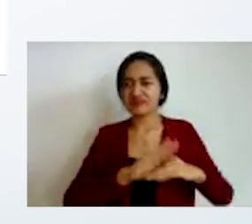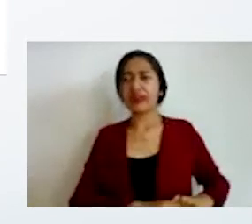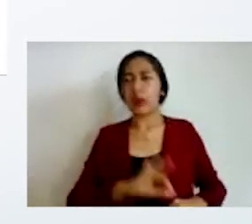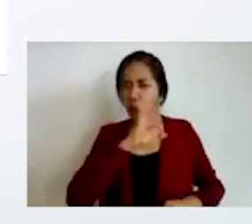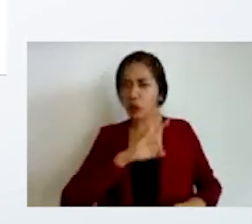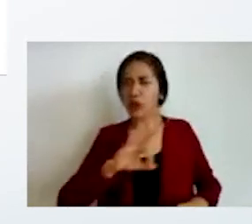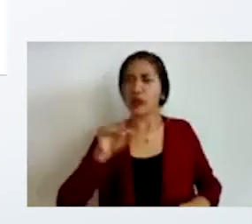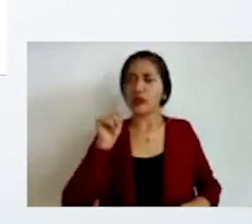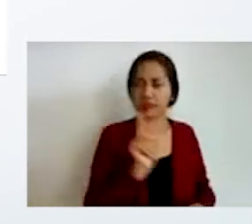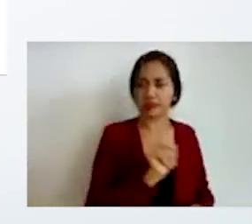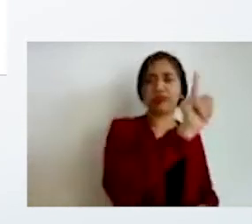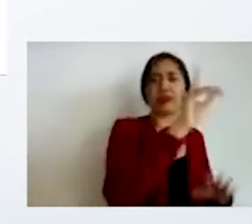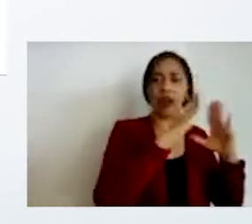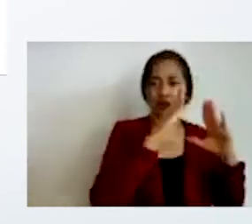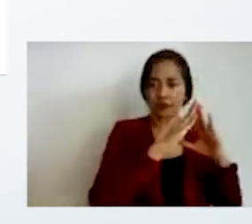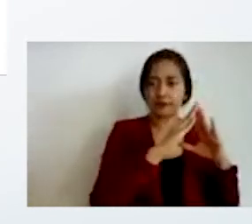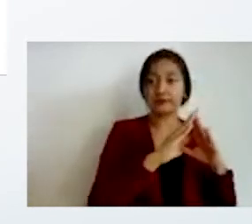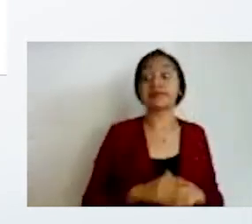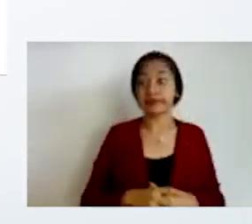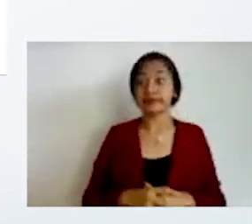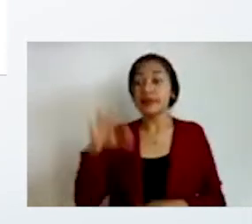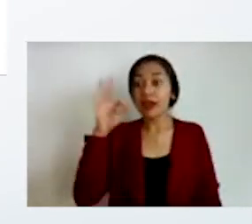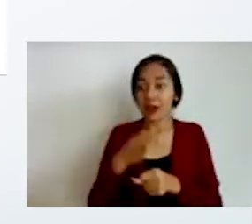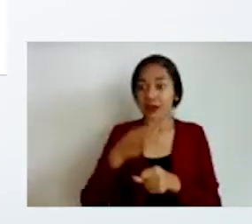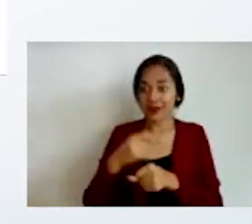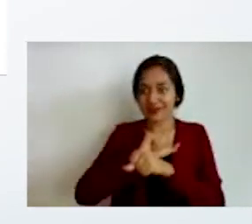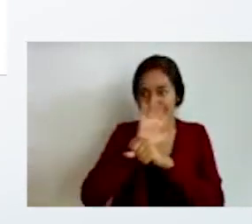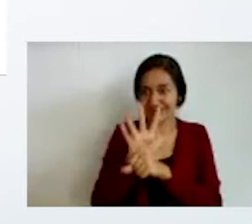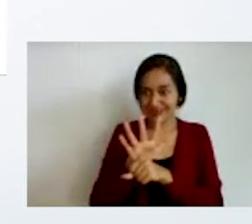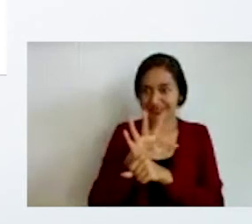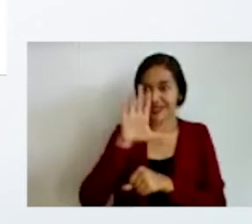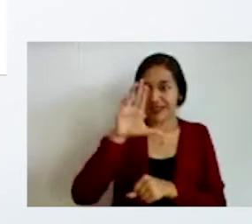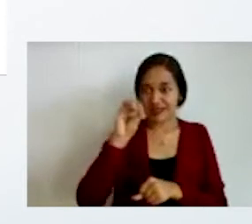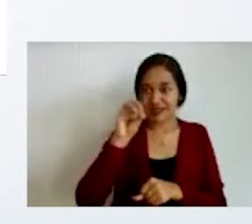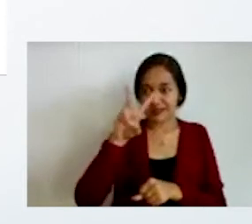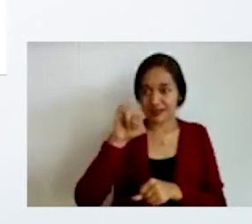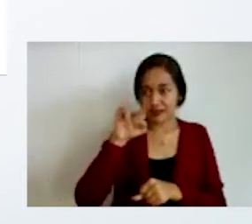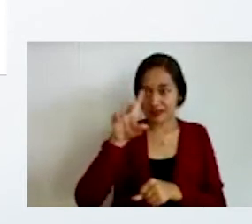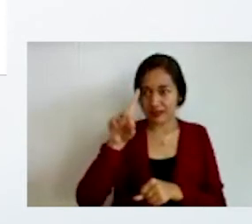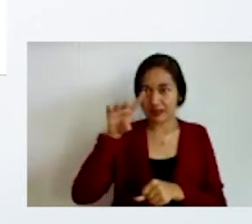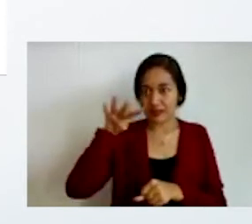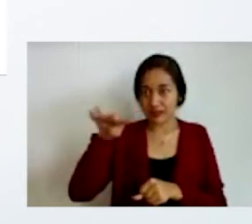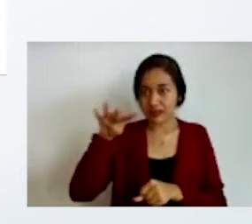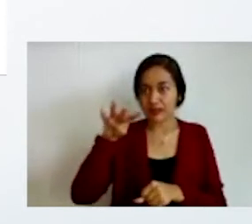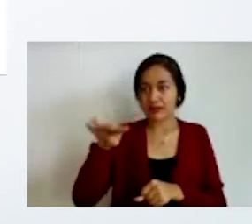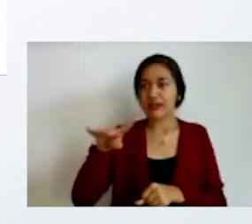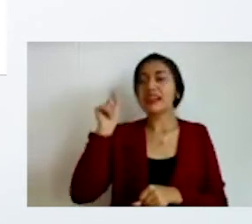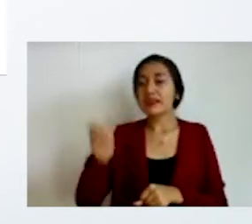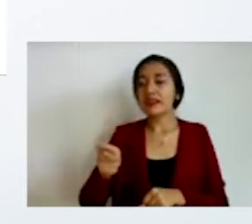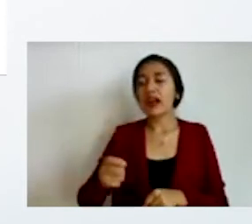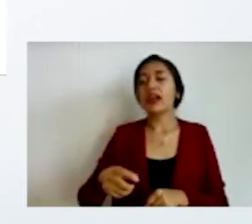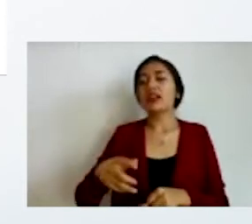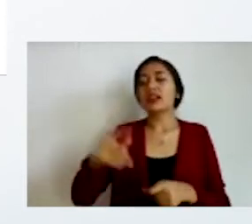nos acostumbramos a decir que esta enfermedad se manifiesta por fiebre, que puede ser mayor a